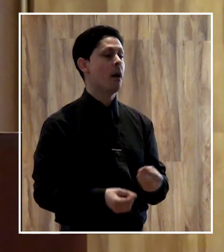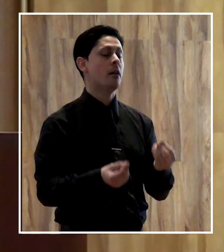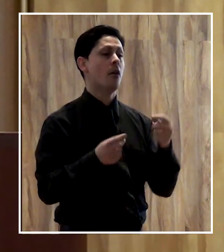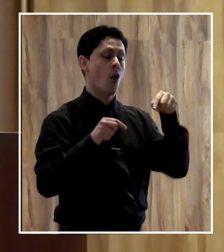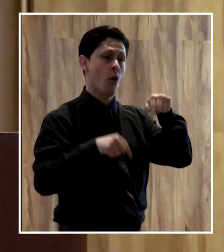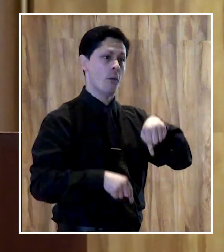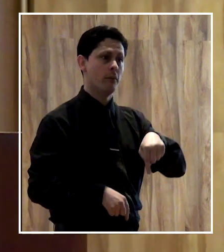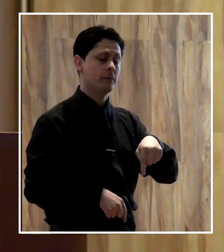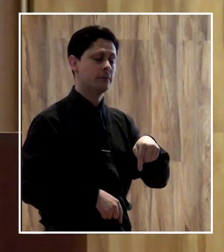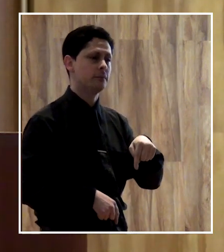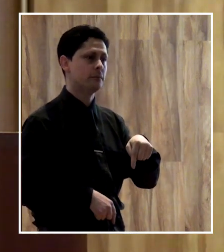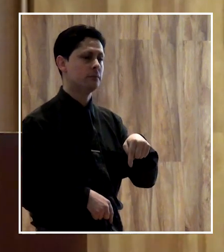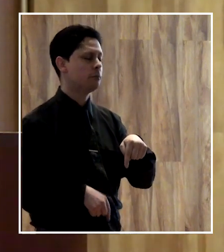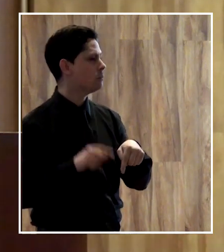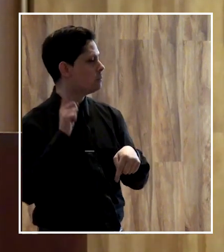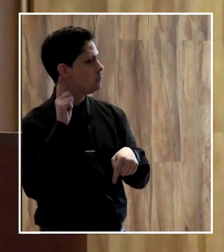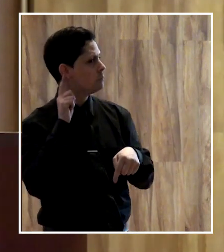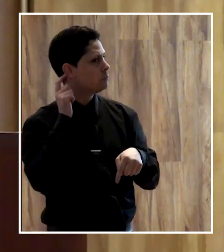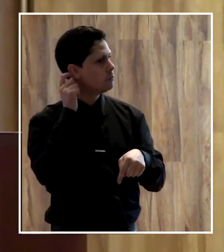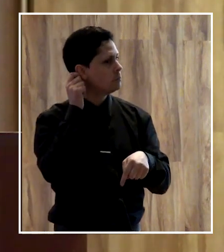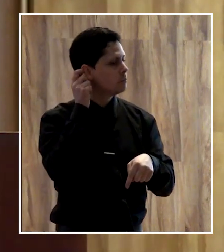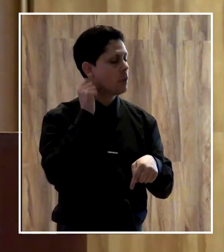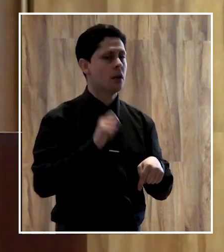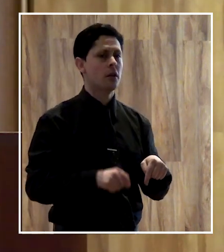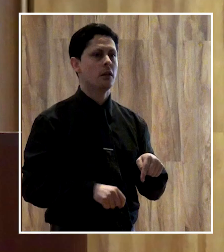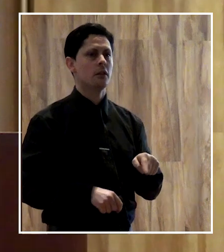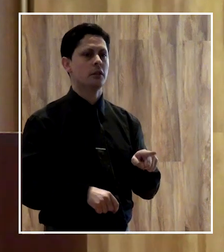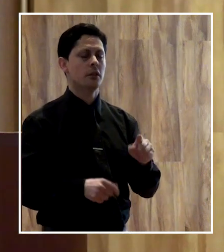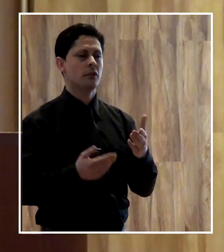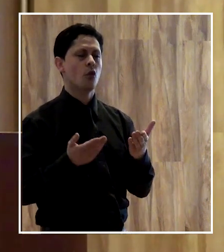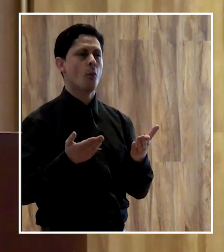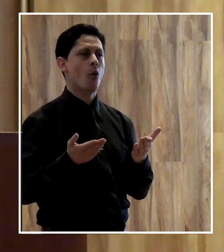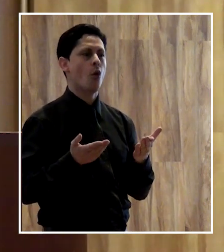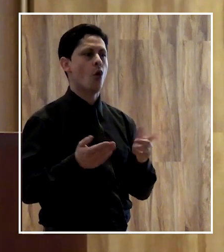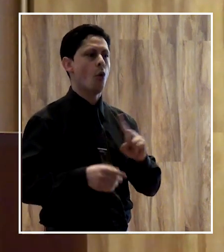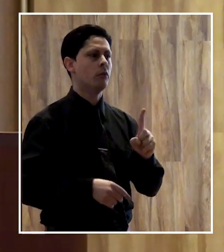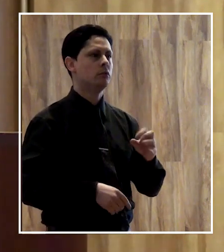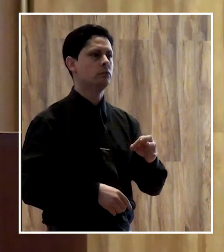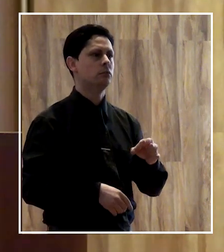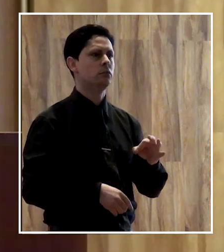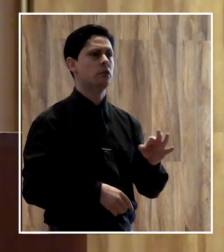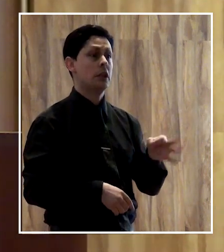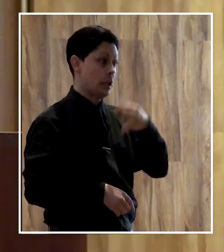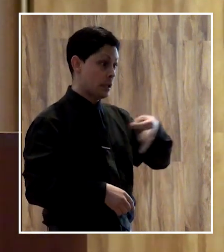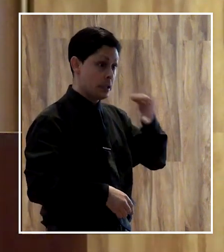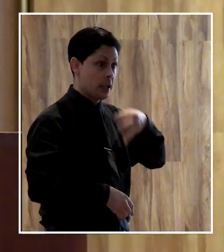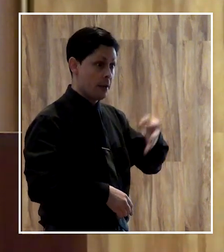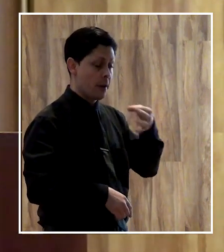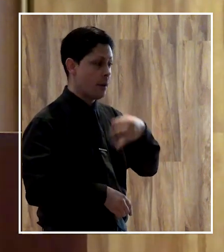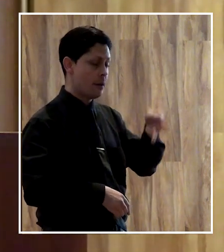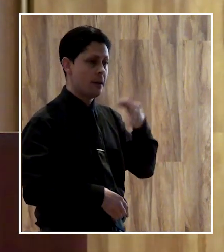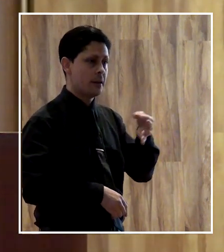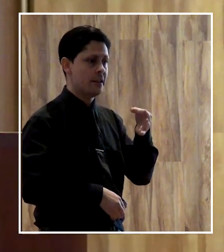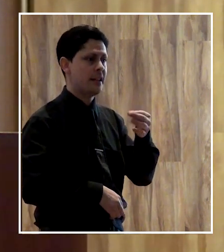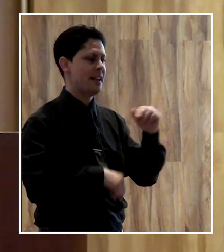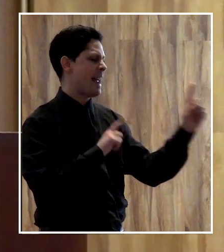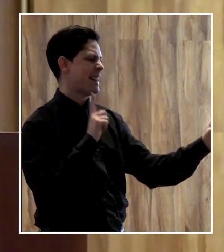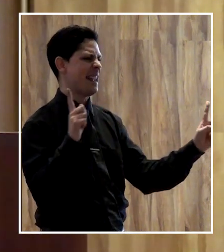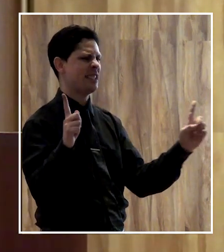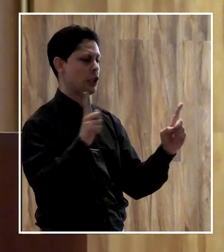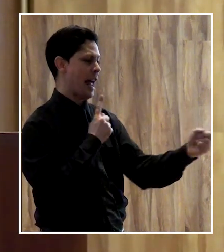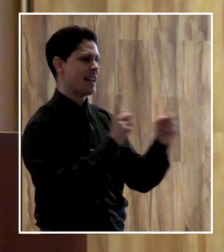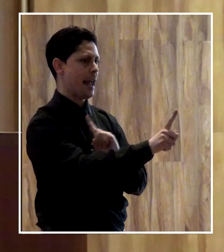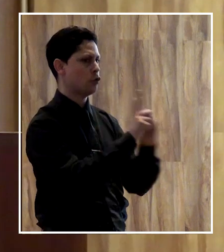Muy brevemente, no quisiera dejar de referirme un poco a la relación